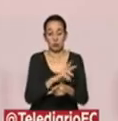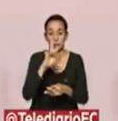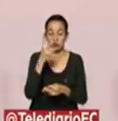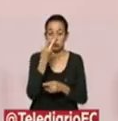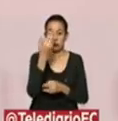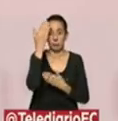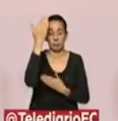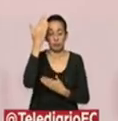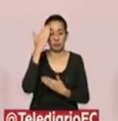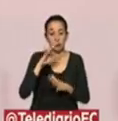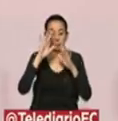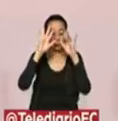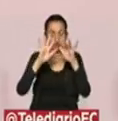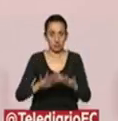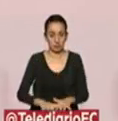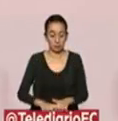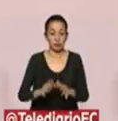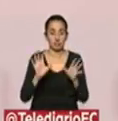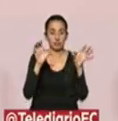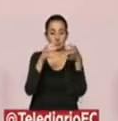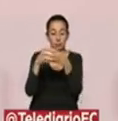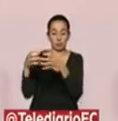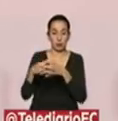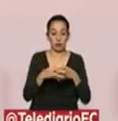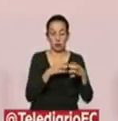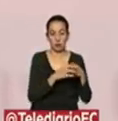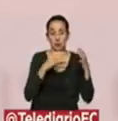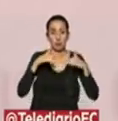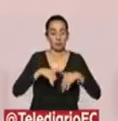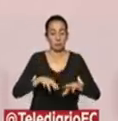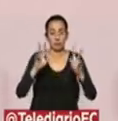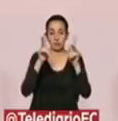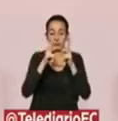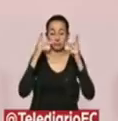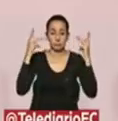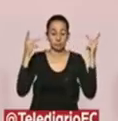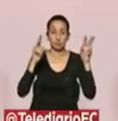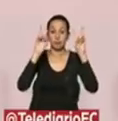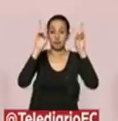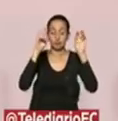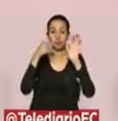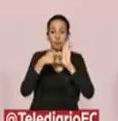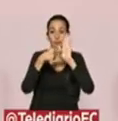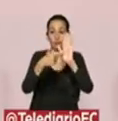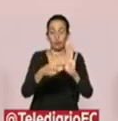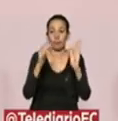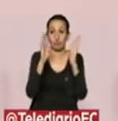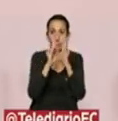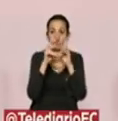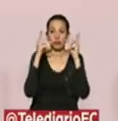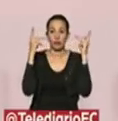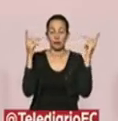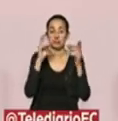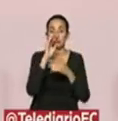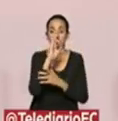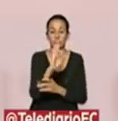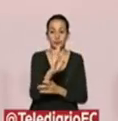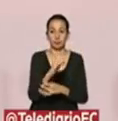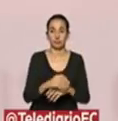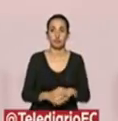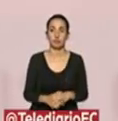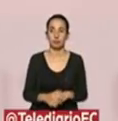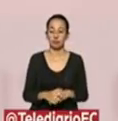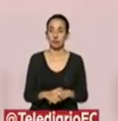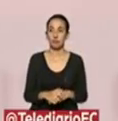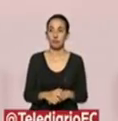vicealcalde, secretario y comisiones. Así están algunos de los temas que son reflejados a través de la portada de diario